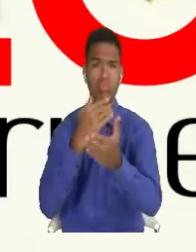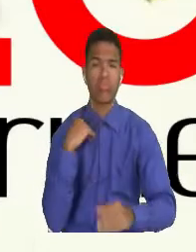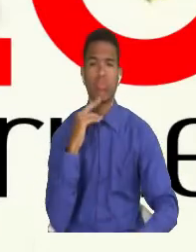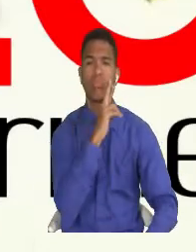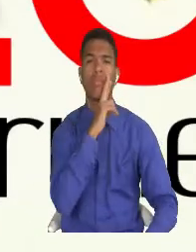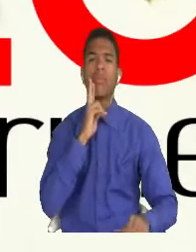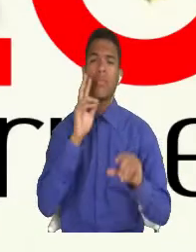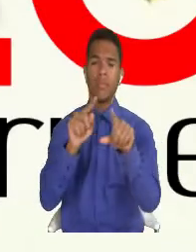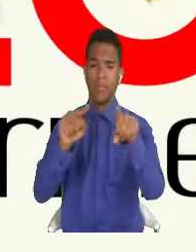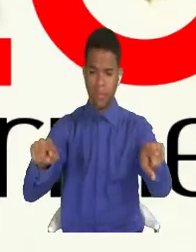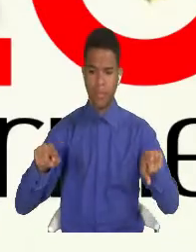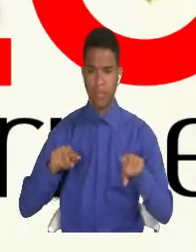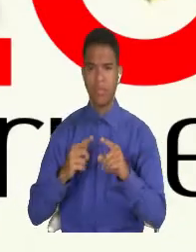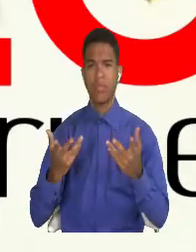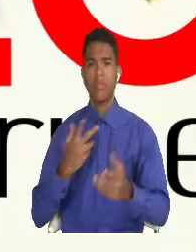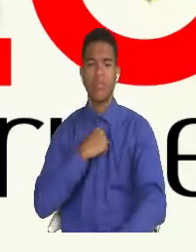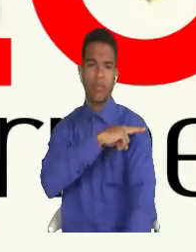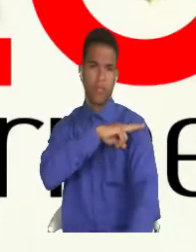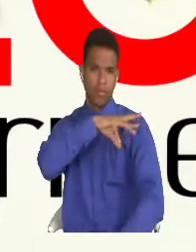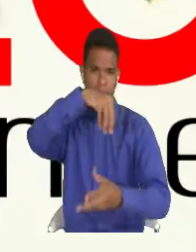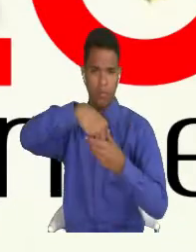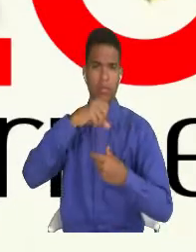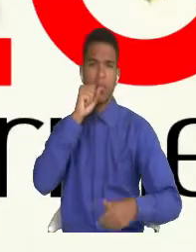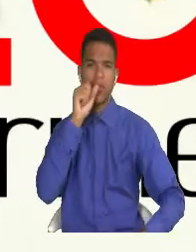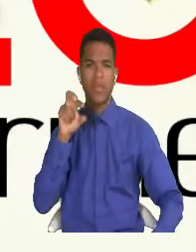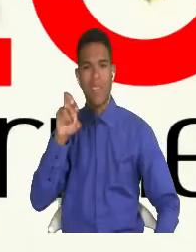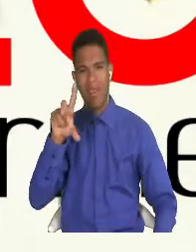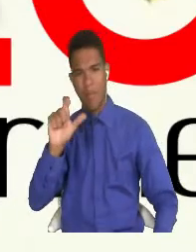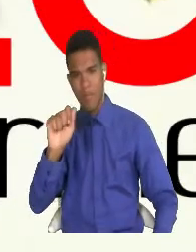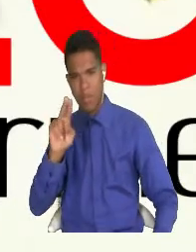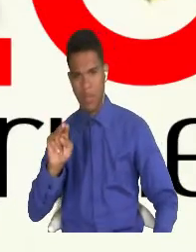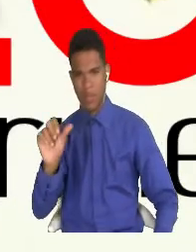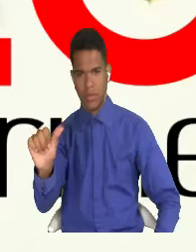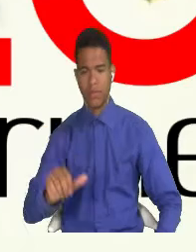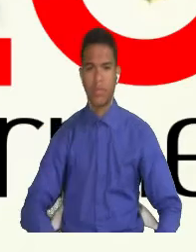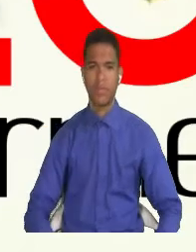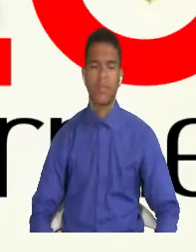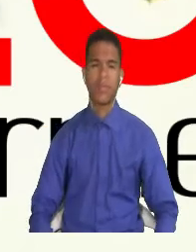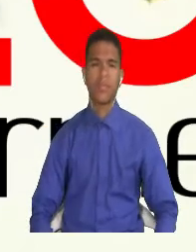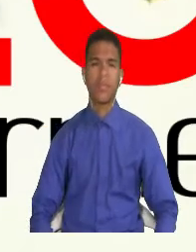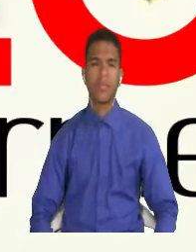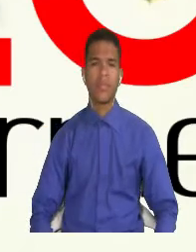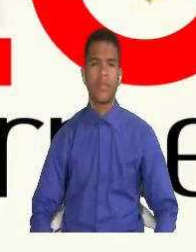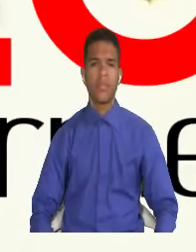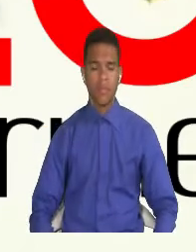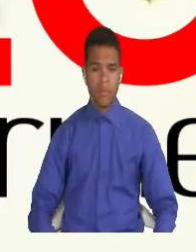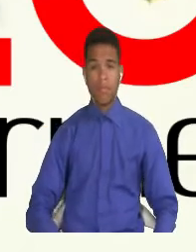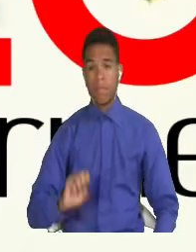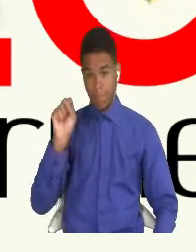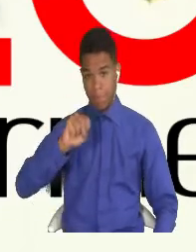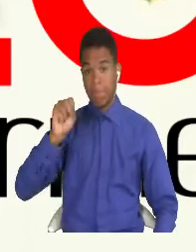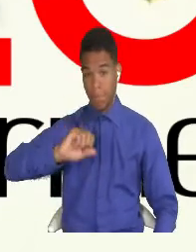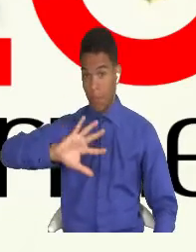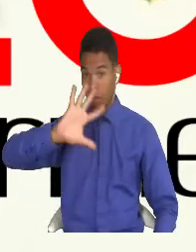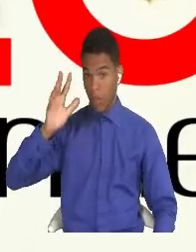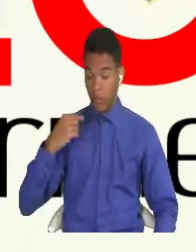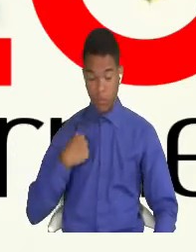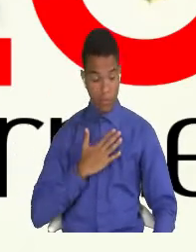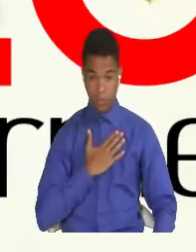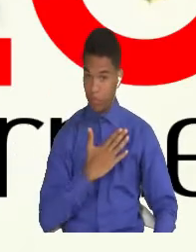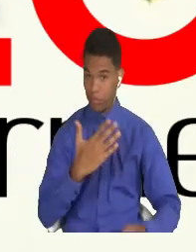920 Gourmet, ubicados en el Hotel Barranca Bermeja Plaza. Claro, mi Roche, ese restaurante lo está esperando con todo el gusto de la vida.